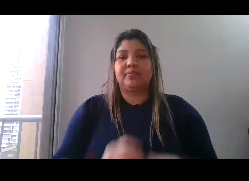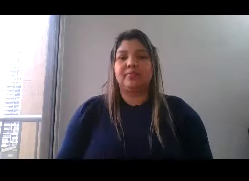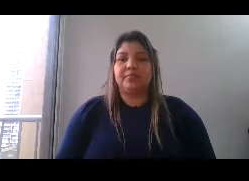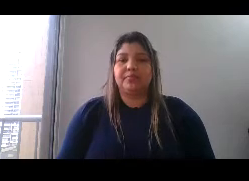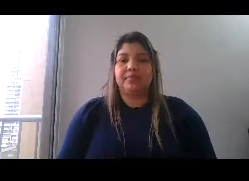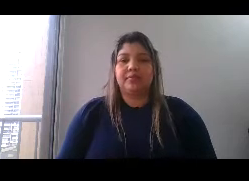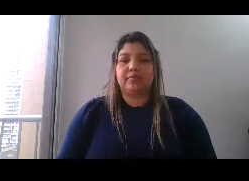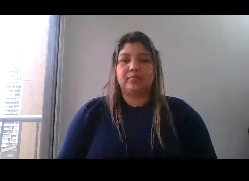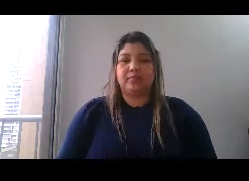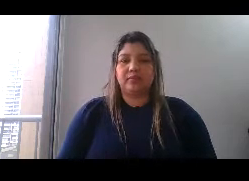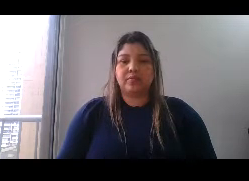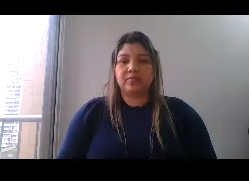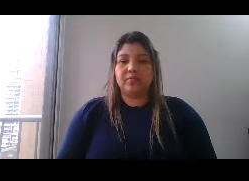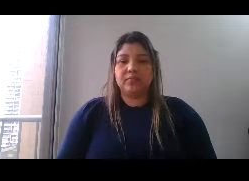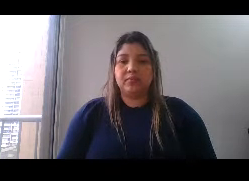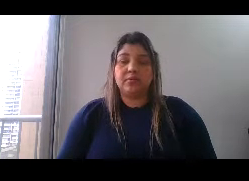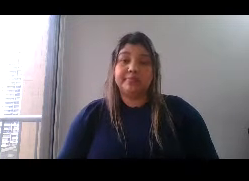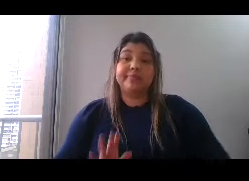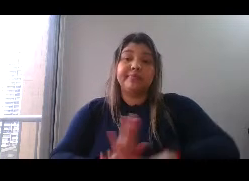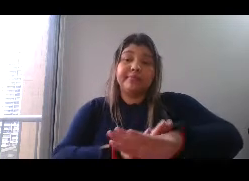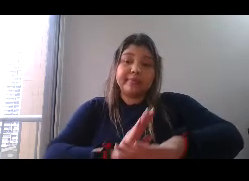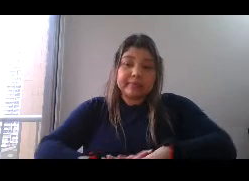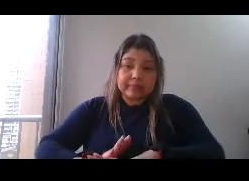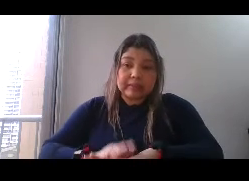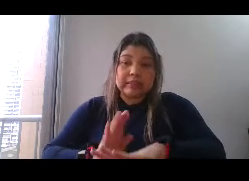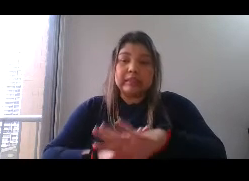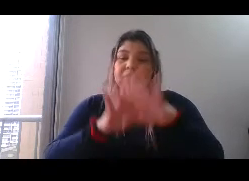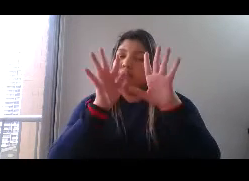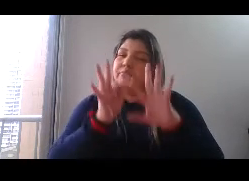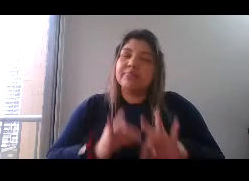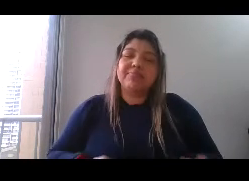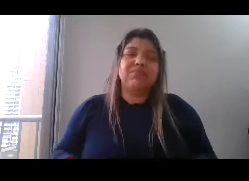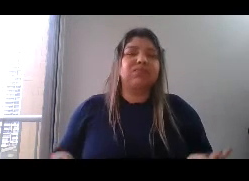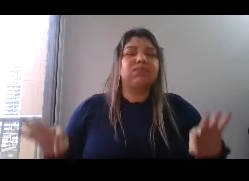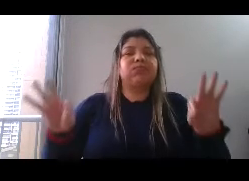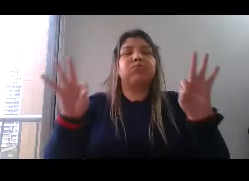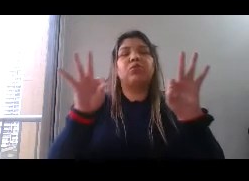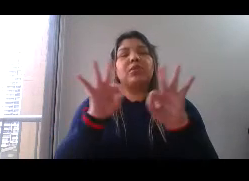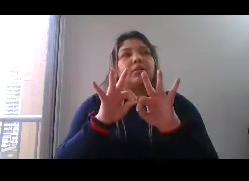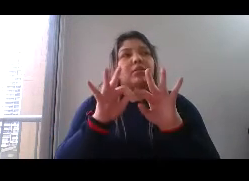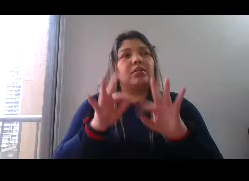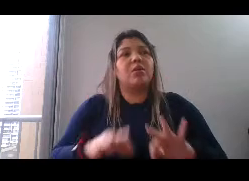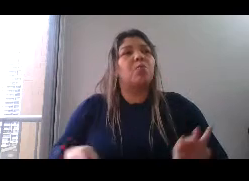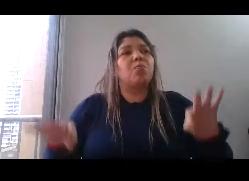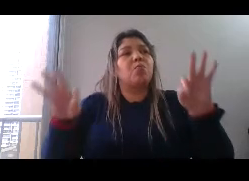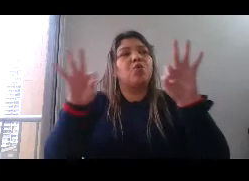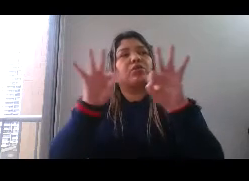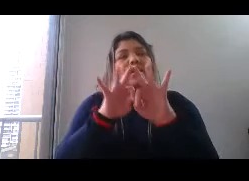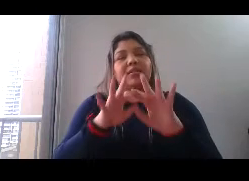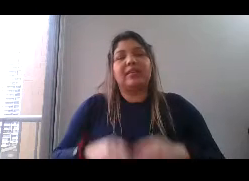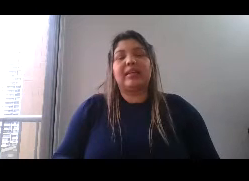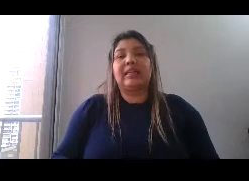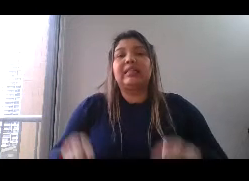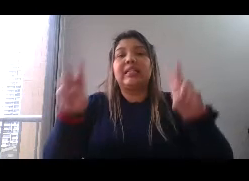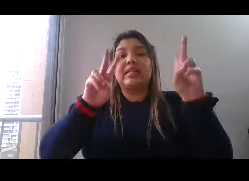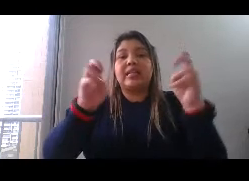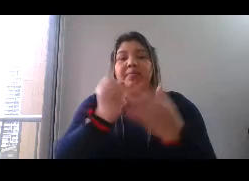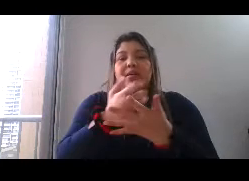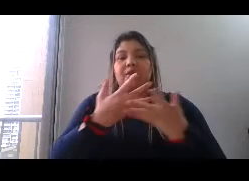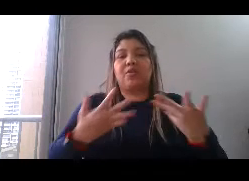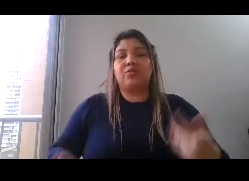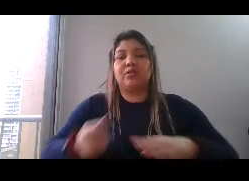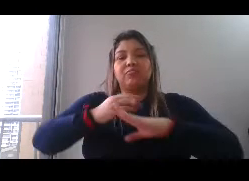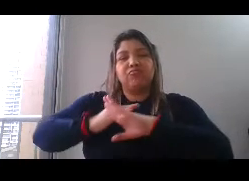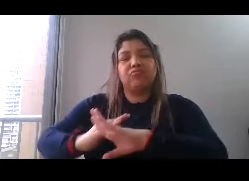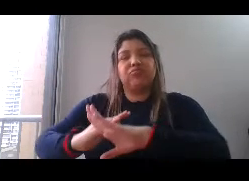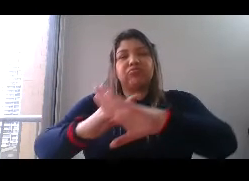Esas áreas, es importante aquí un tema importantísimo, que son los elementos de protección personal